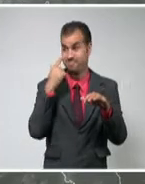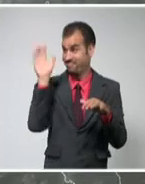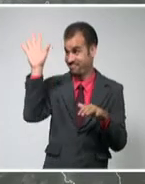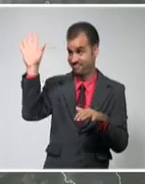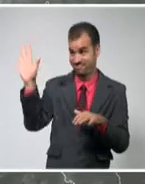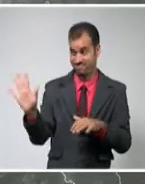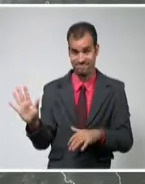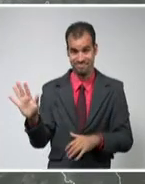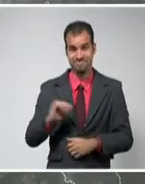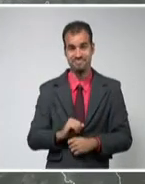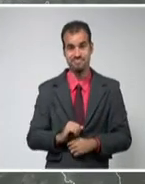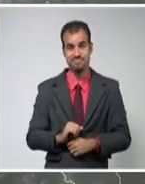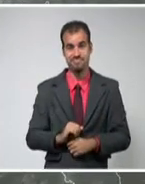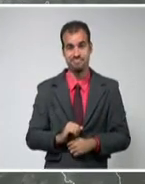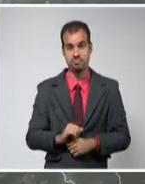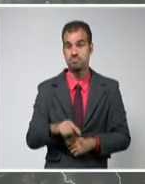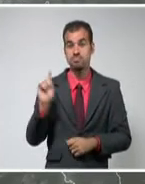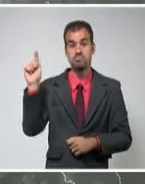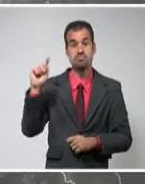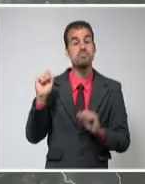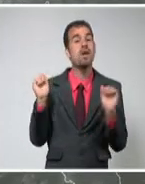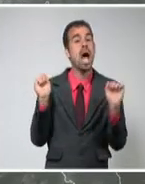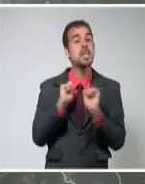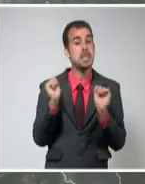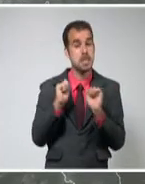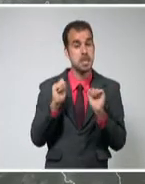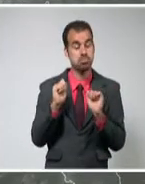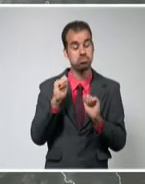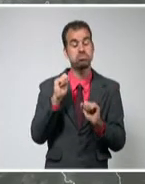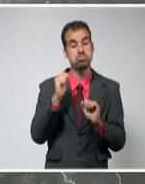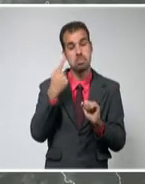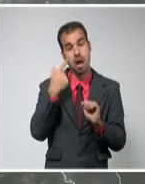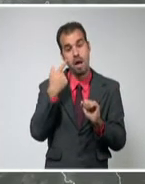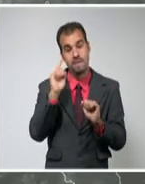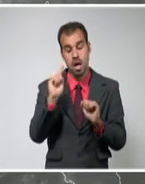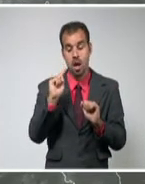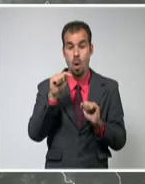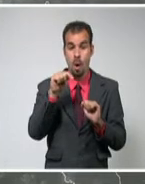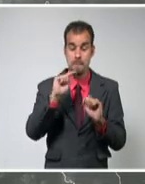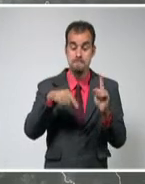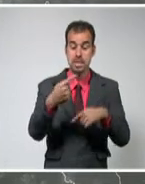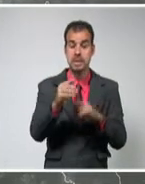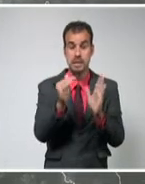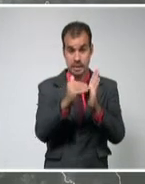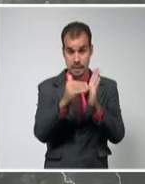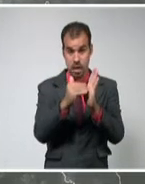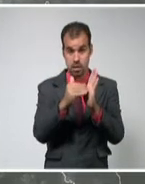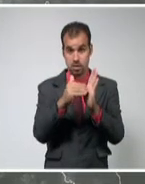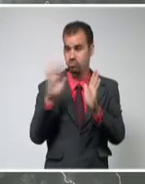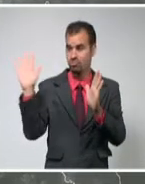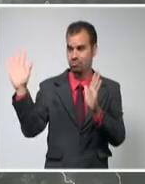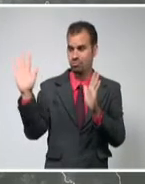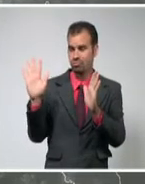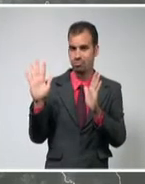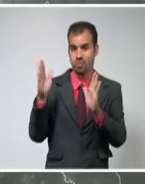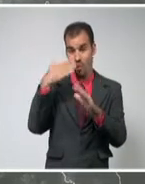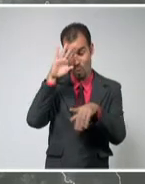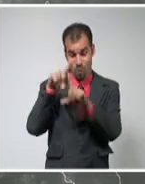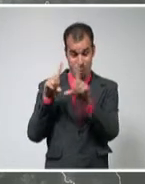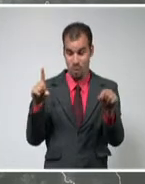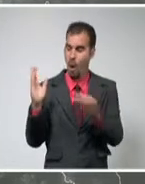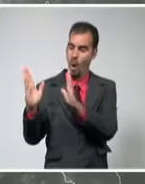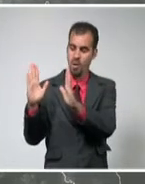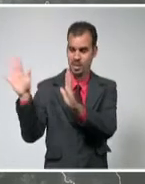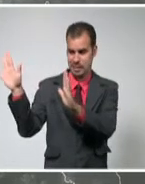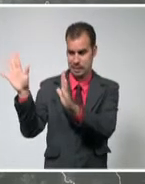esta banda de nublados asociada con un débil frente frío que estará aproximándose ya durante la tarde de mañana al occidente del país, aumentando la probabilidad de lluvias y dándonos hacia el